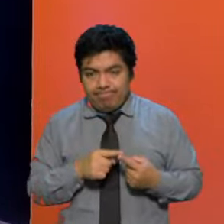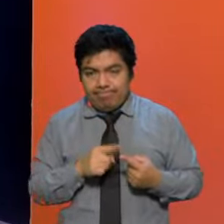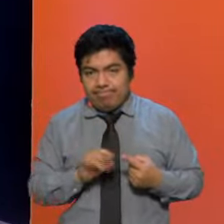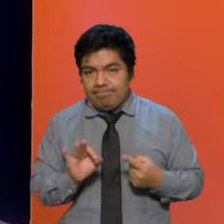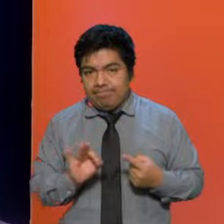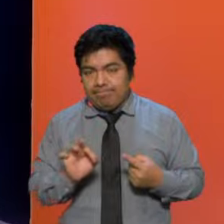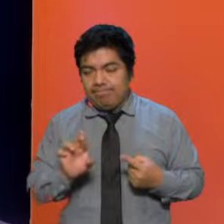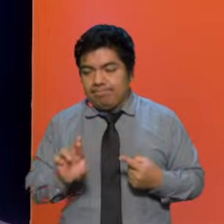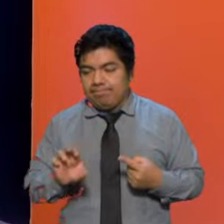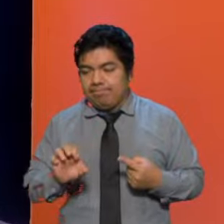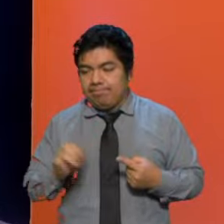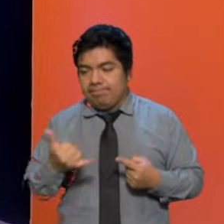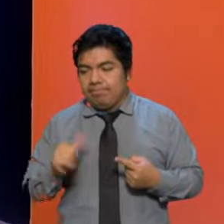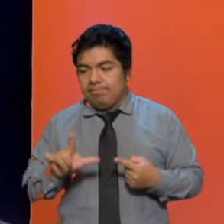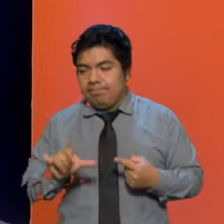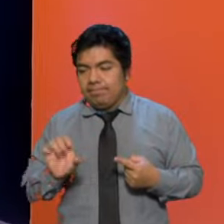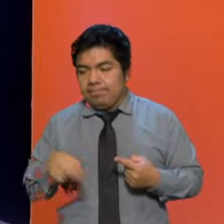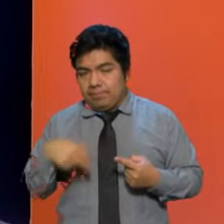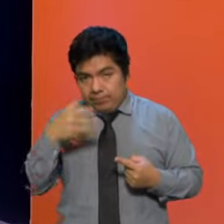León. Ajá. Y